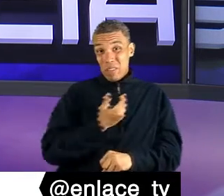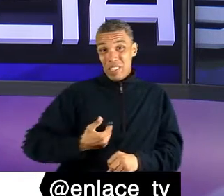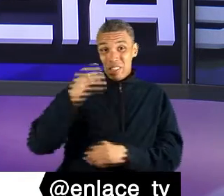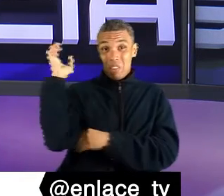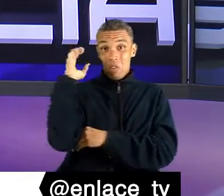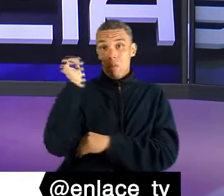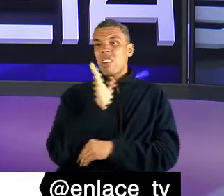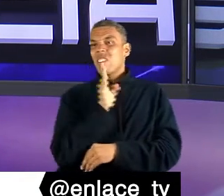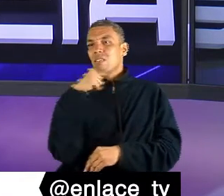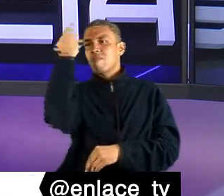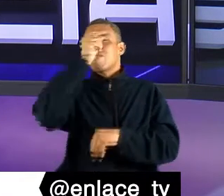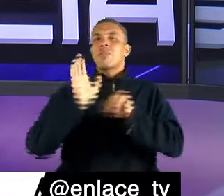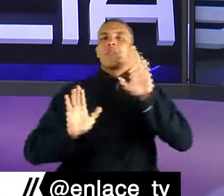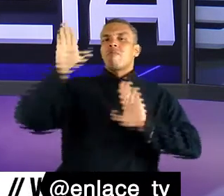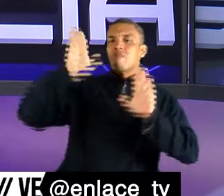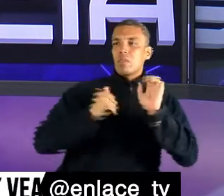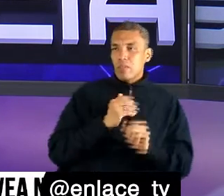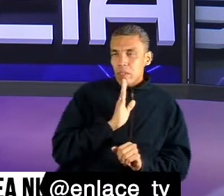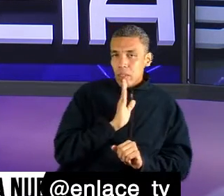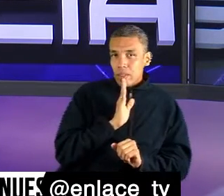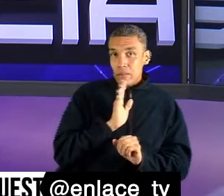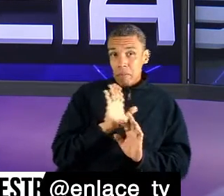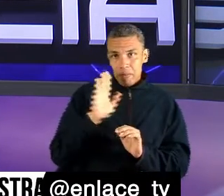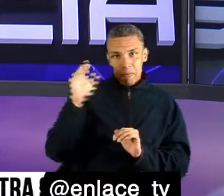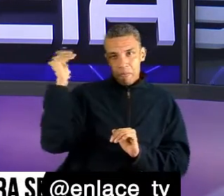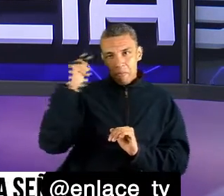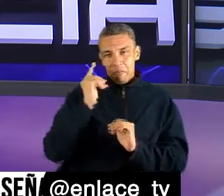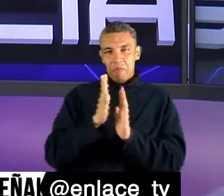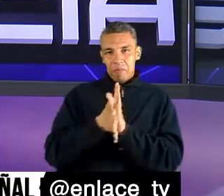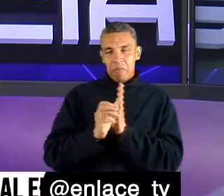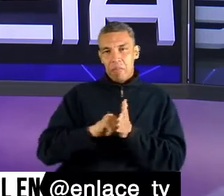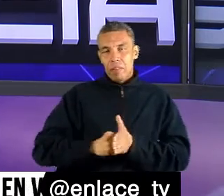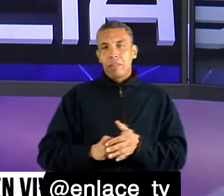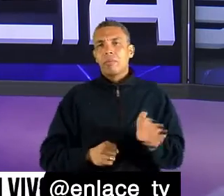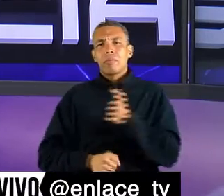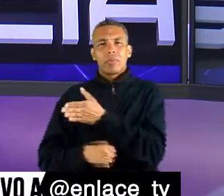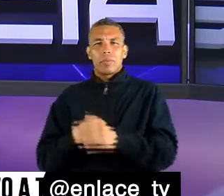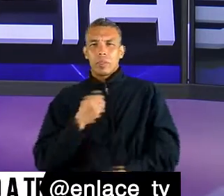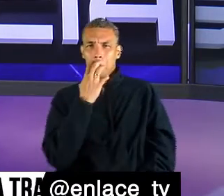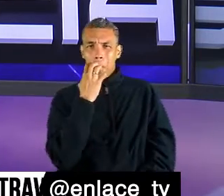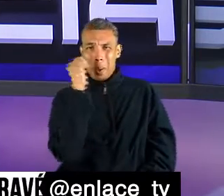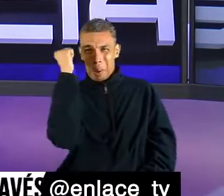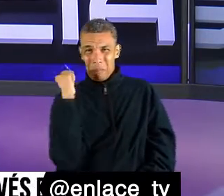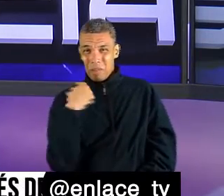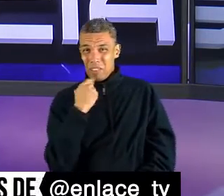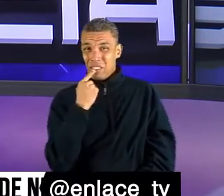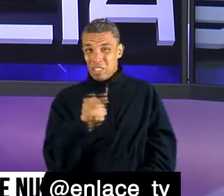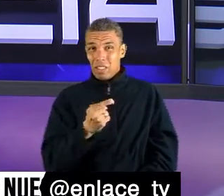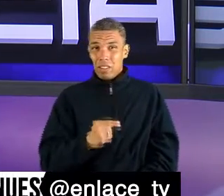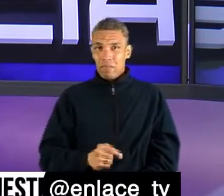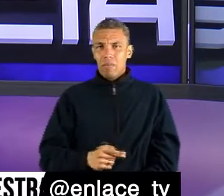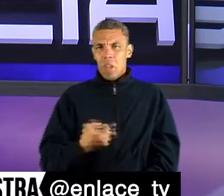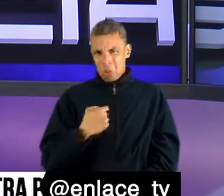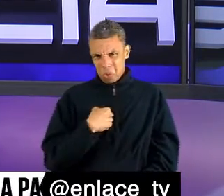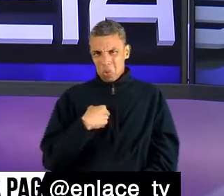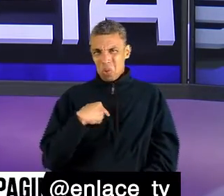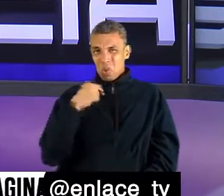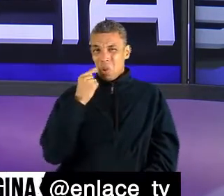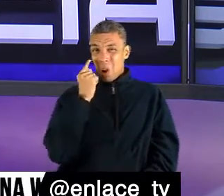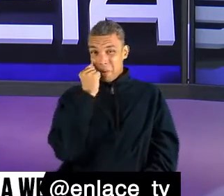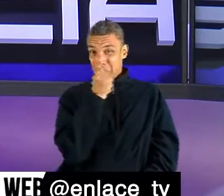Horacio Serpa niega que él y el expresidente César Gaviria presionan al presidente Santos para tener fiscal general de la nación a nombre